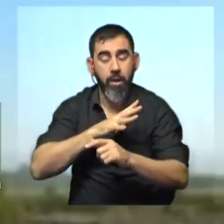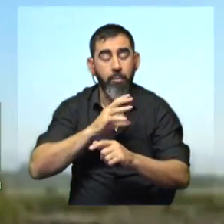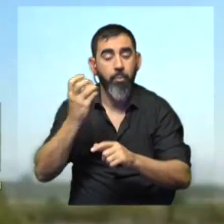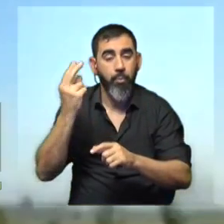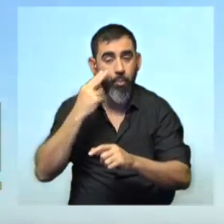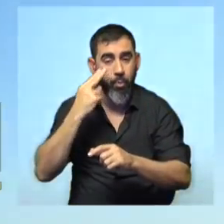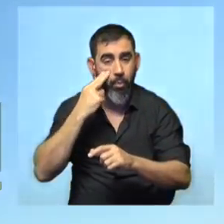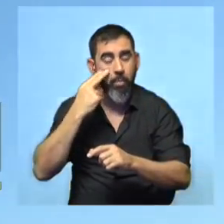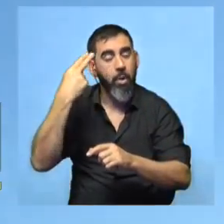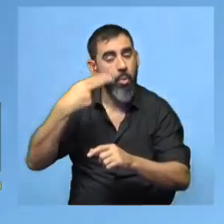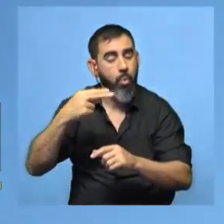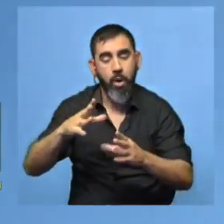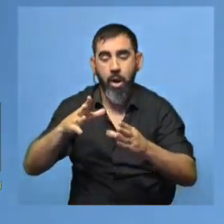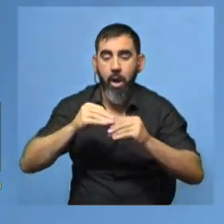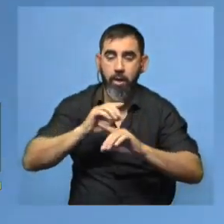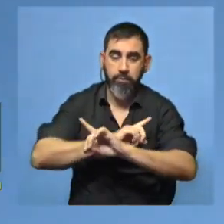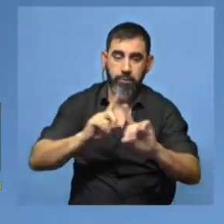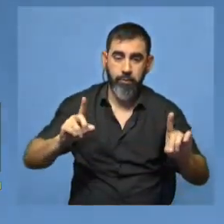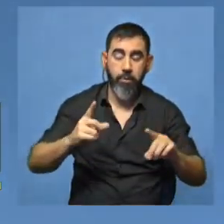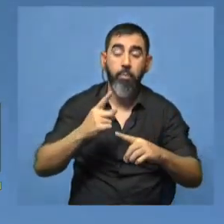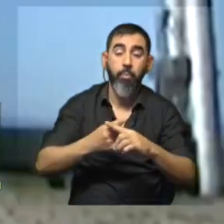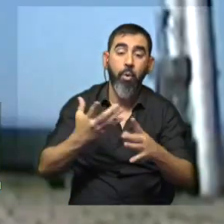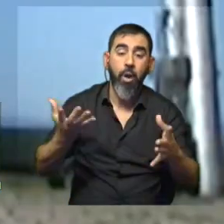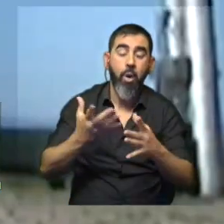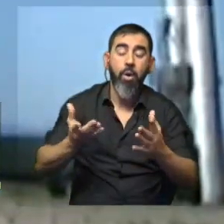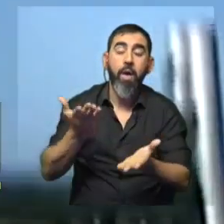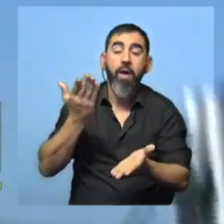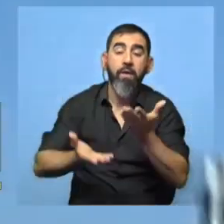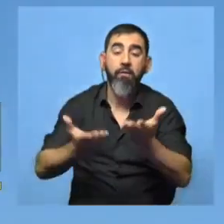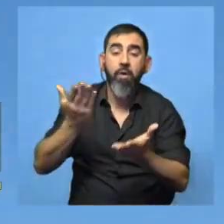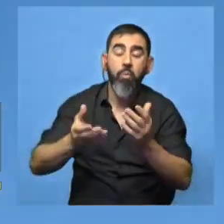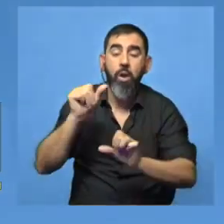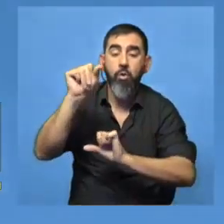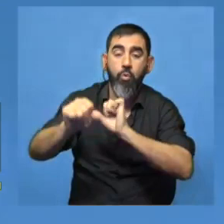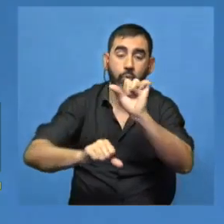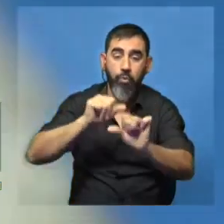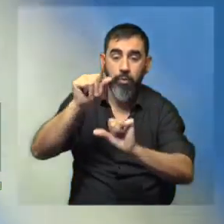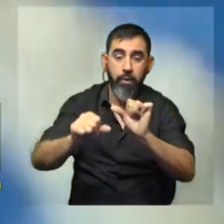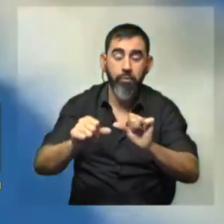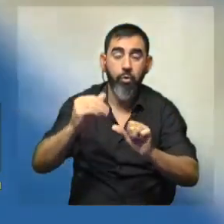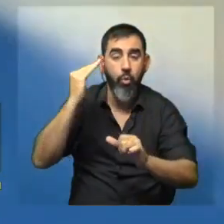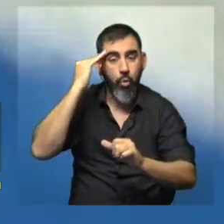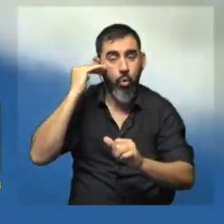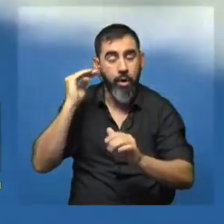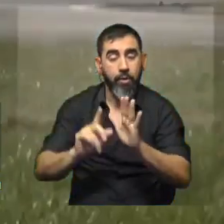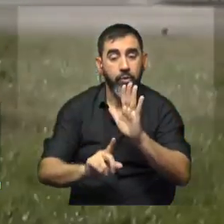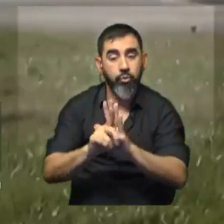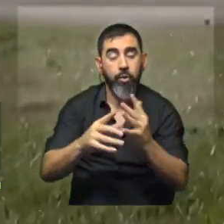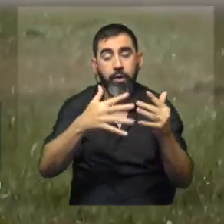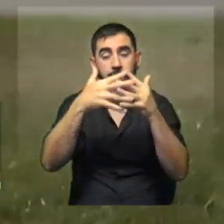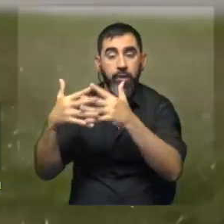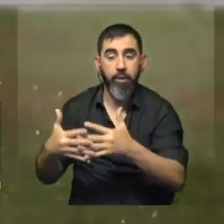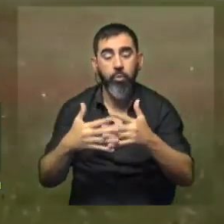y nunca deben tolerarse, y de momento ordenó evaluar los posibles daños, al tiempo que Corea del Sur y Estados Unidos